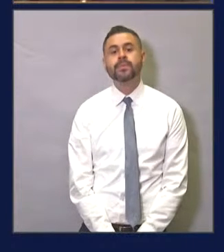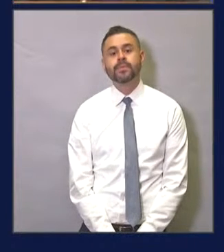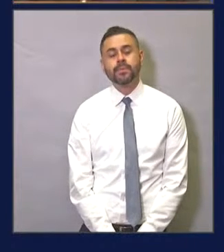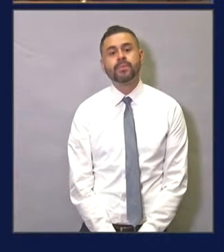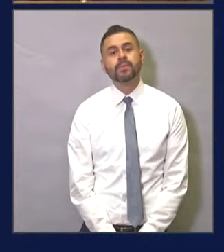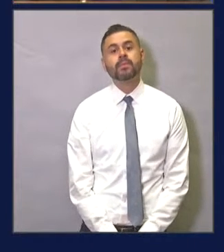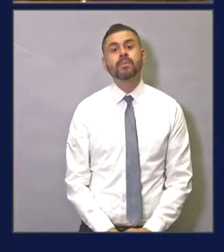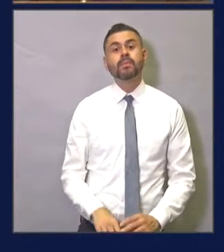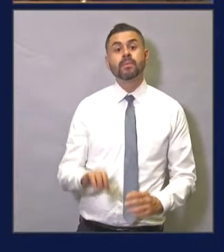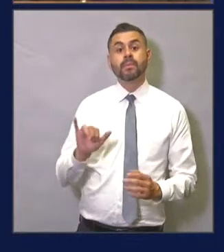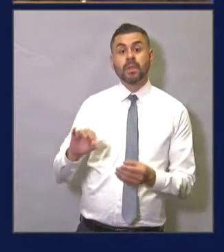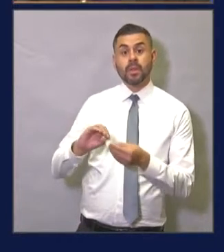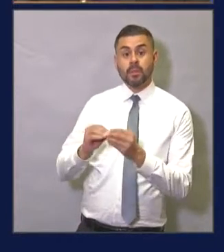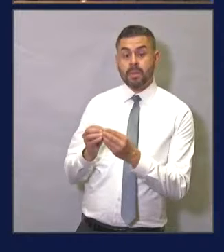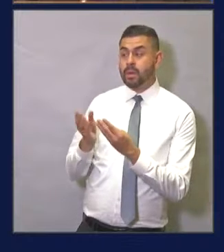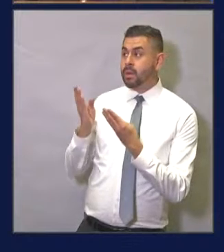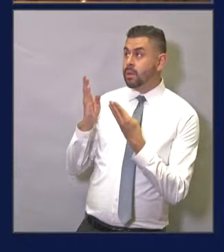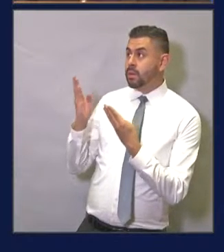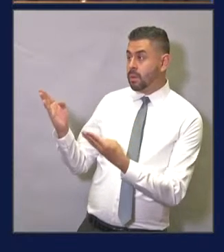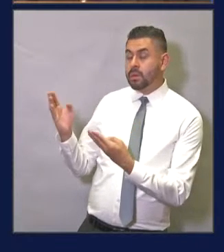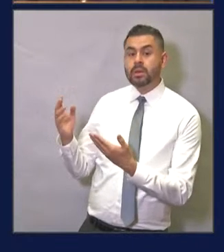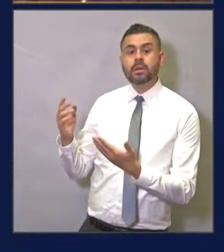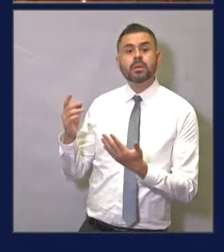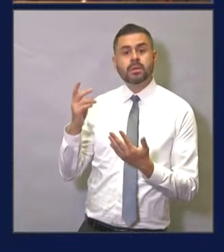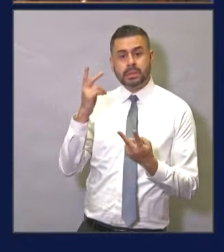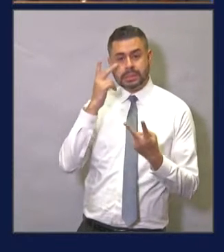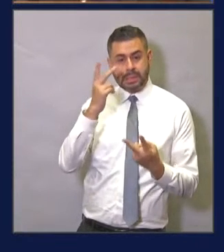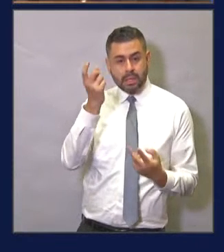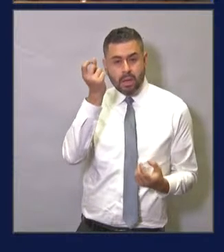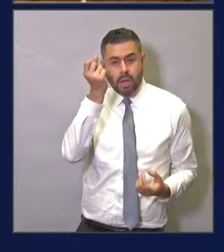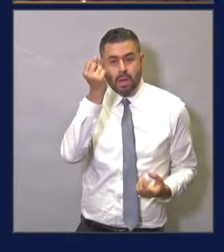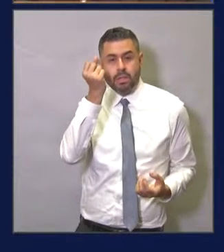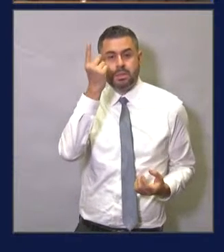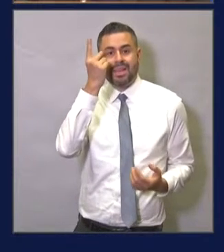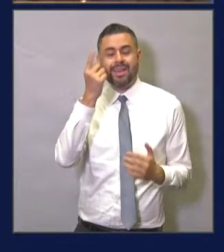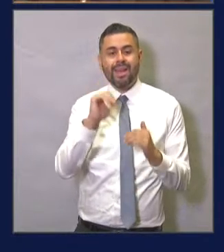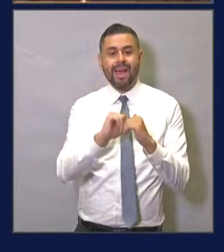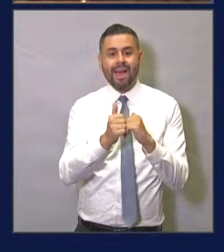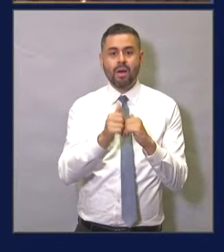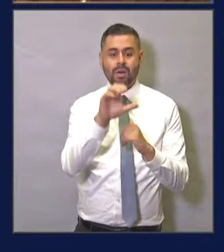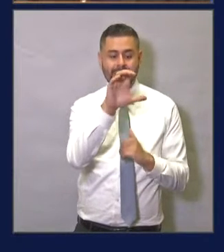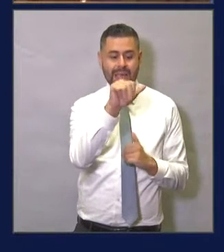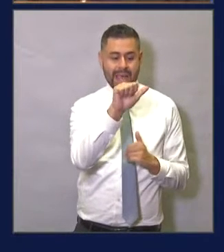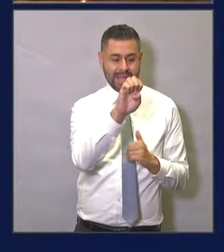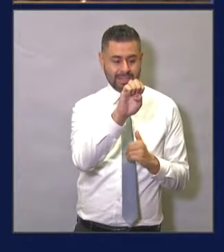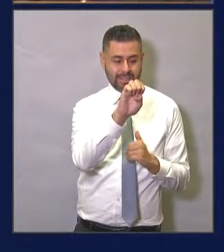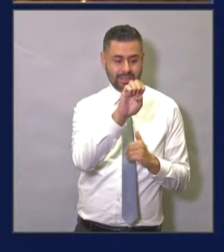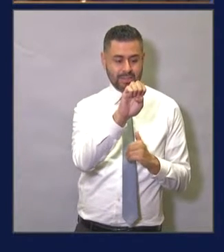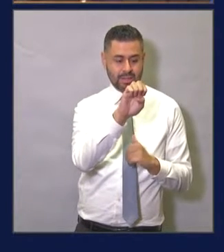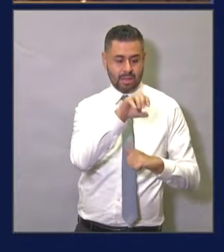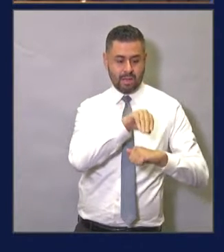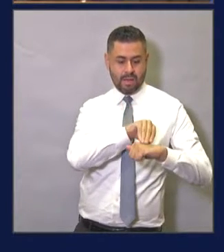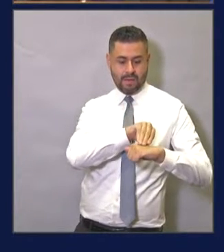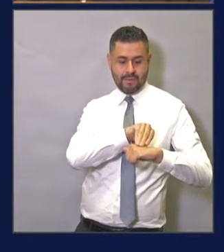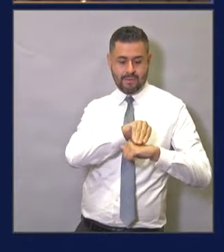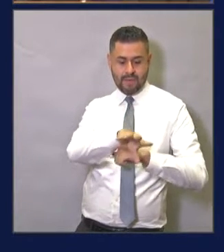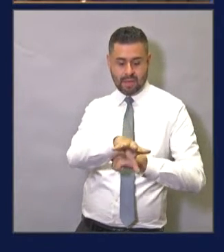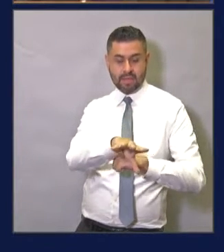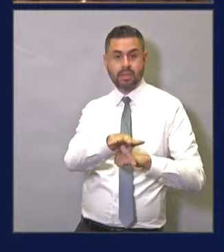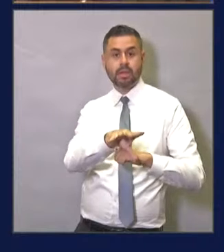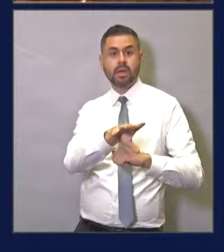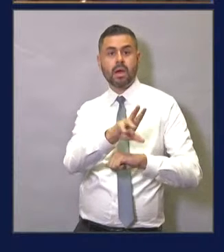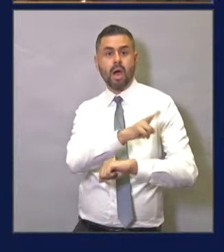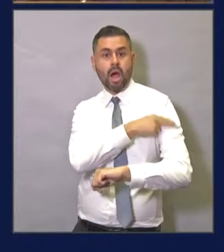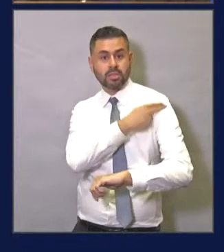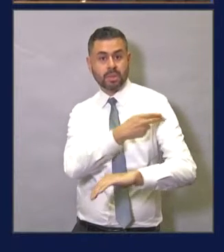Este gráfico es útil para comprender de cómo a medida que aumentan los casos, también aumentan las